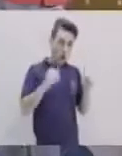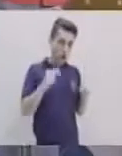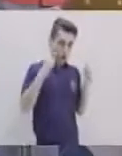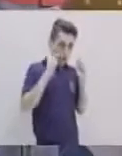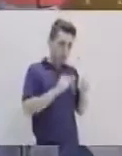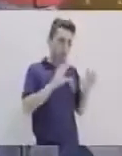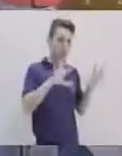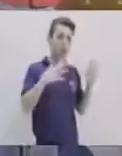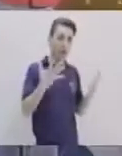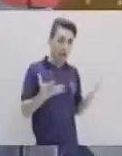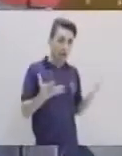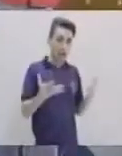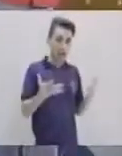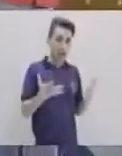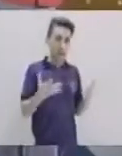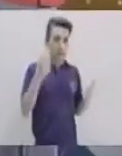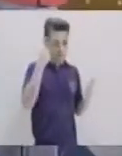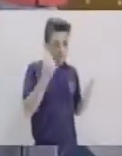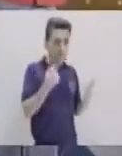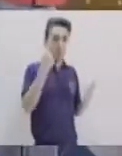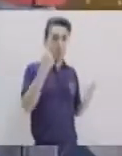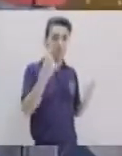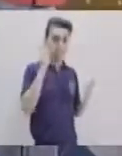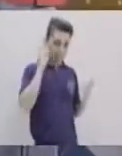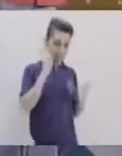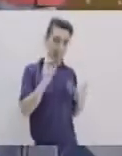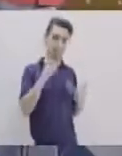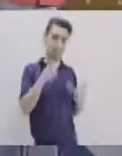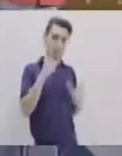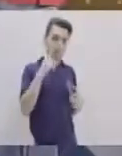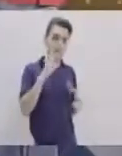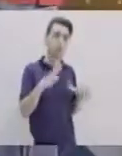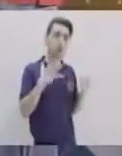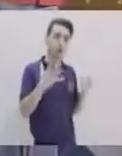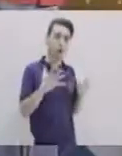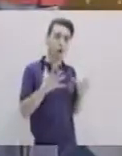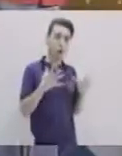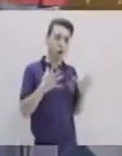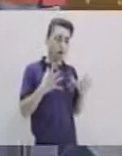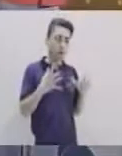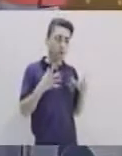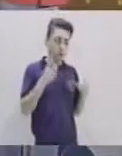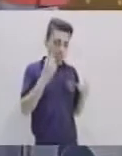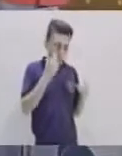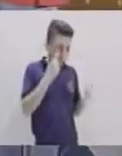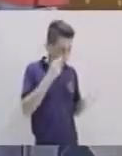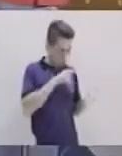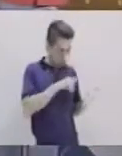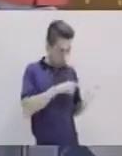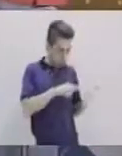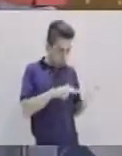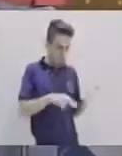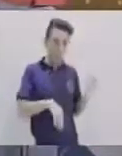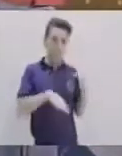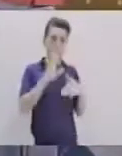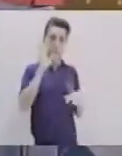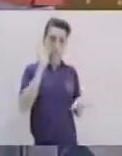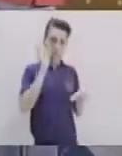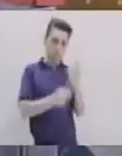qué es la comprensión literal. Es precisamente el tipo de comprensión, es el primer nivel, la más